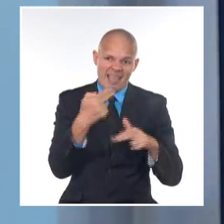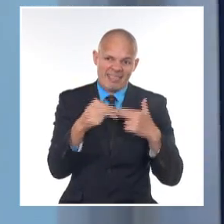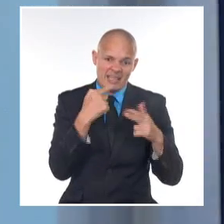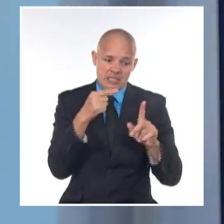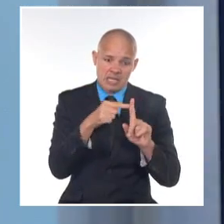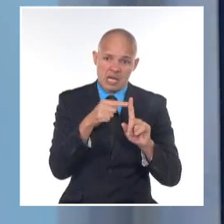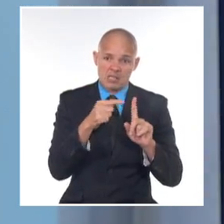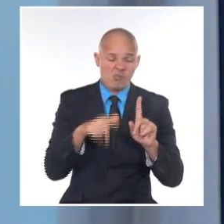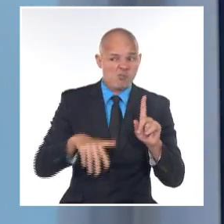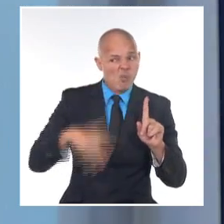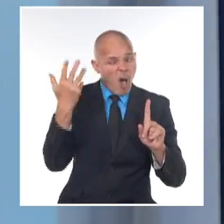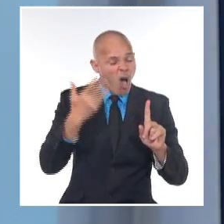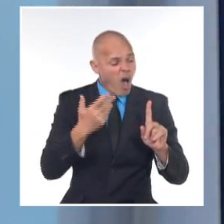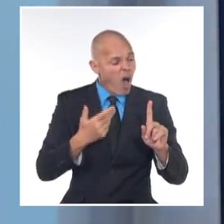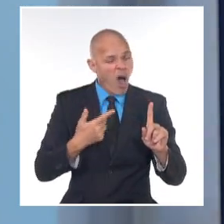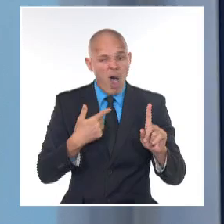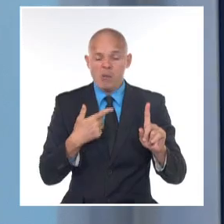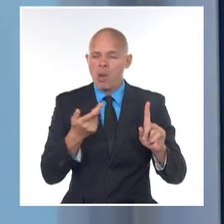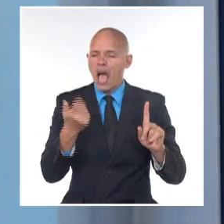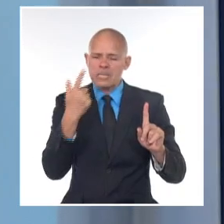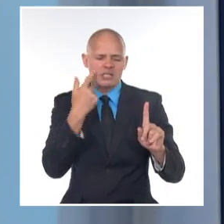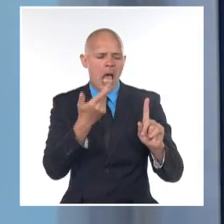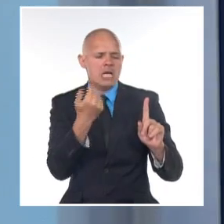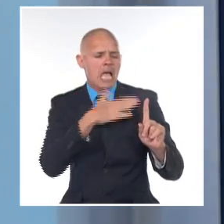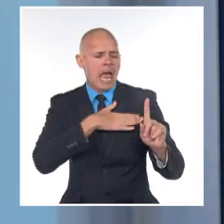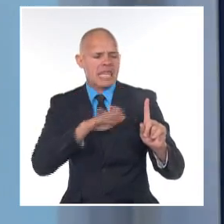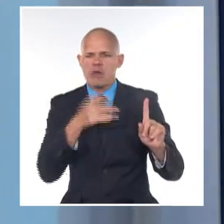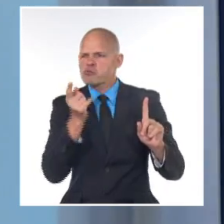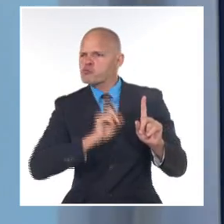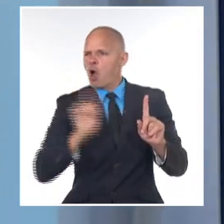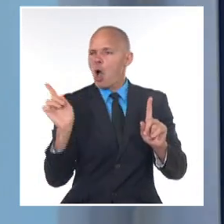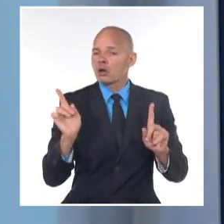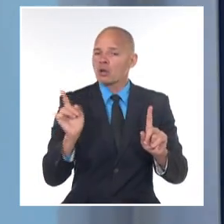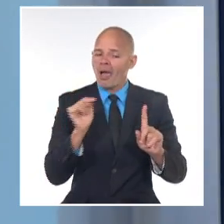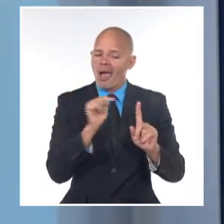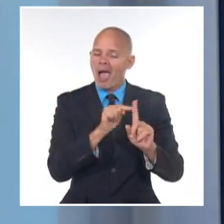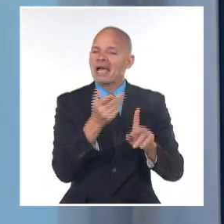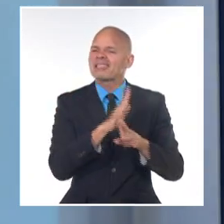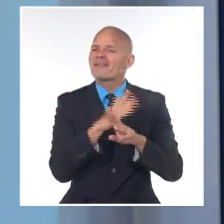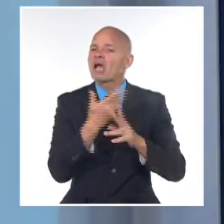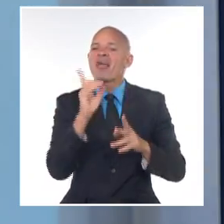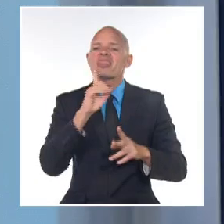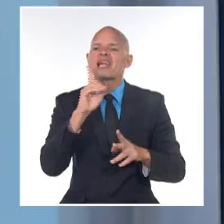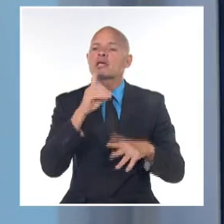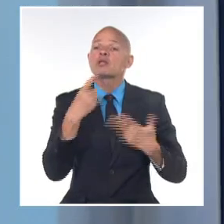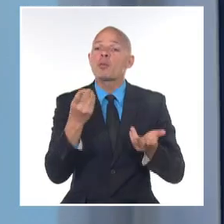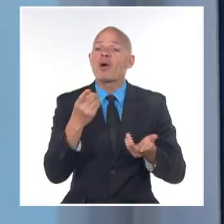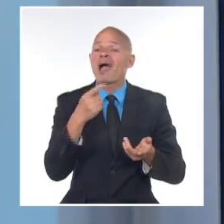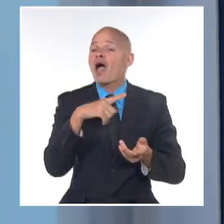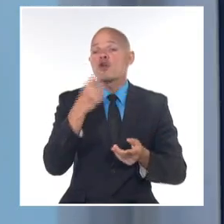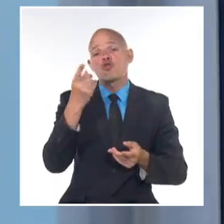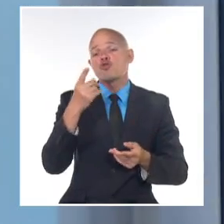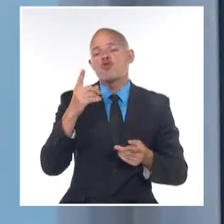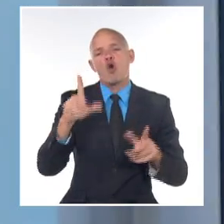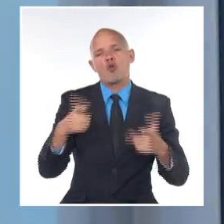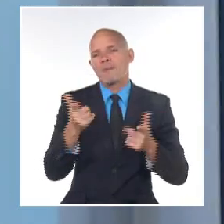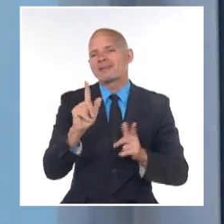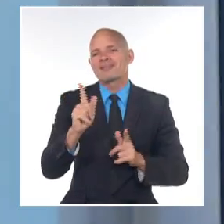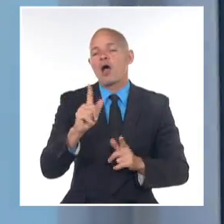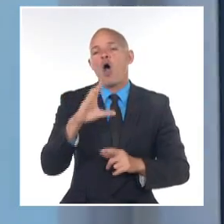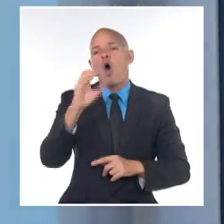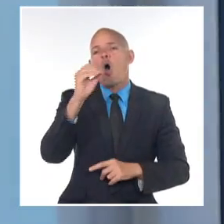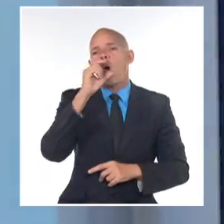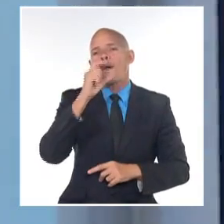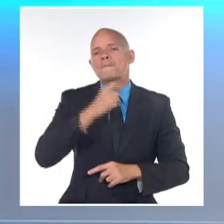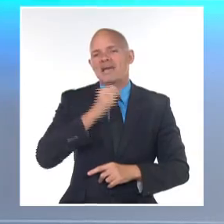desobediencia, o sea, estar cometiéndose un delito de desobediencia, que significa desobedecer y puede ser simplemente negarse a no cumplir con la indicación que le está dando. Vamos a ver